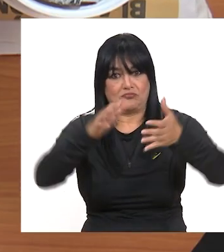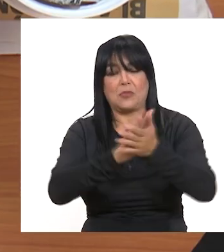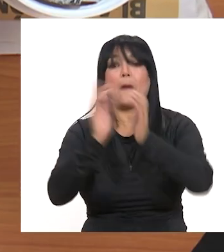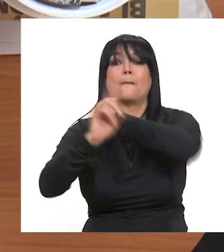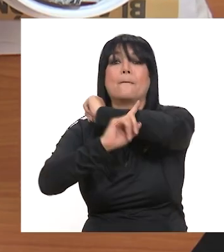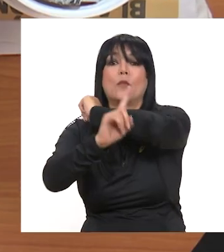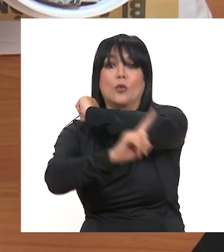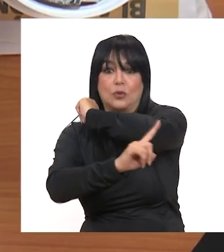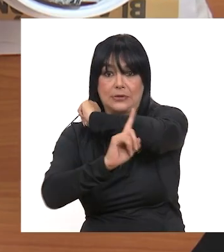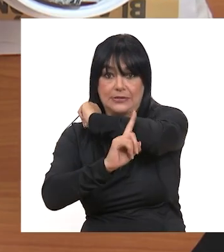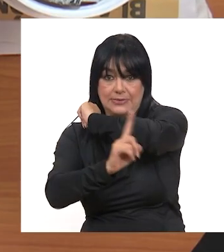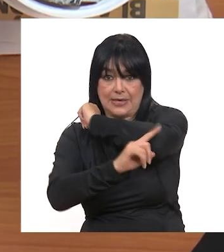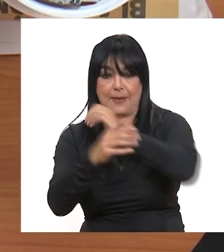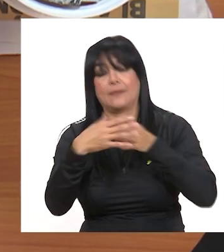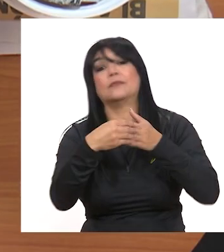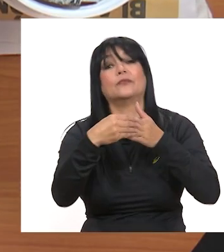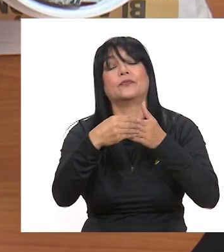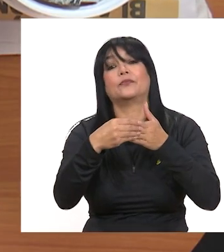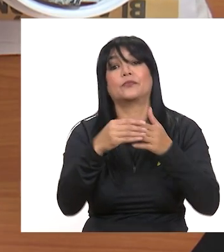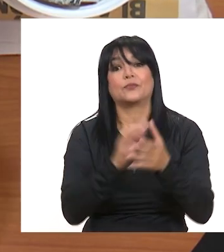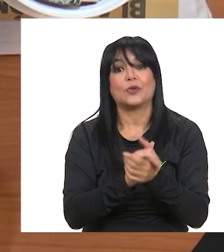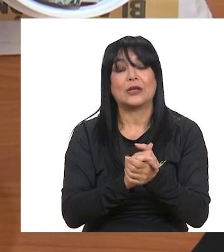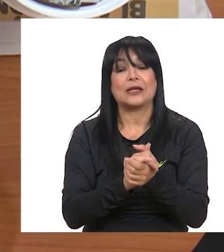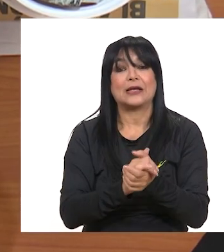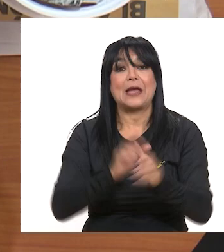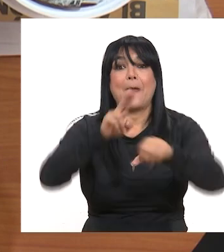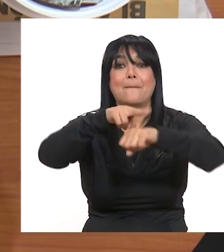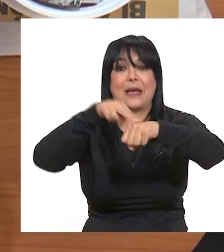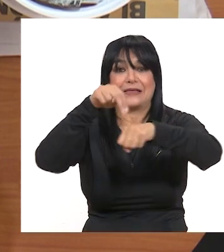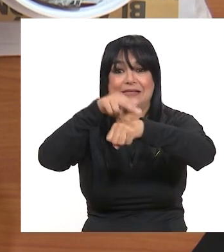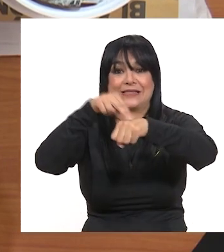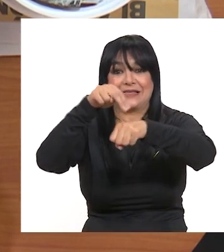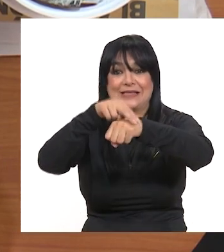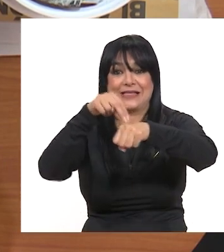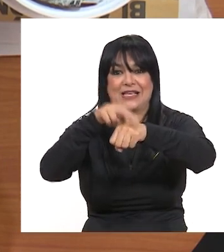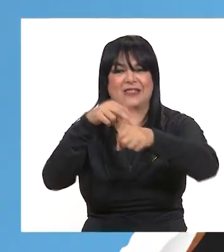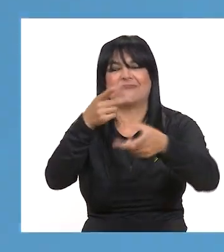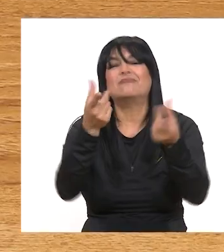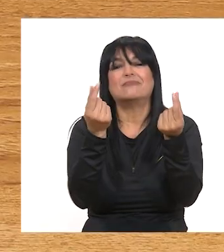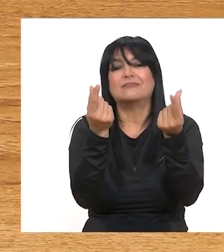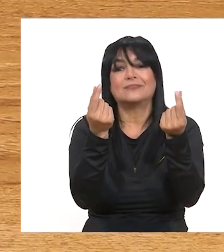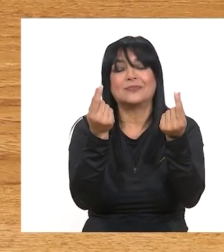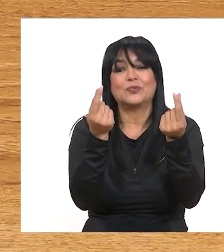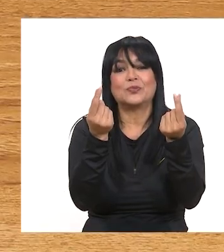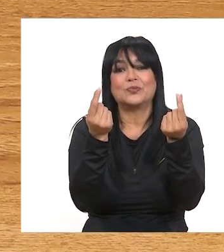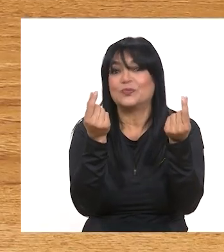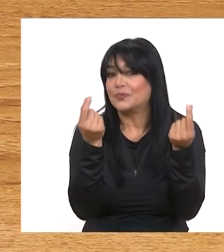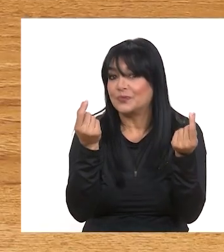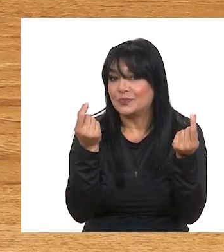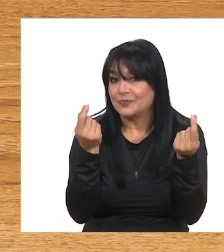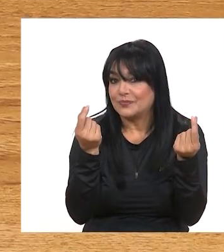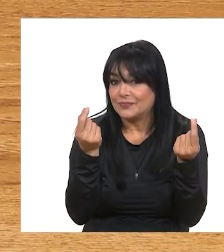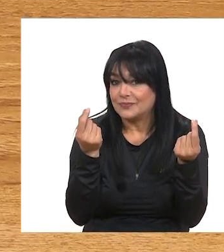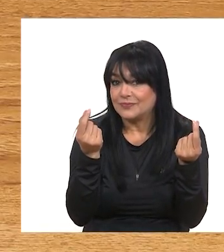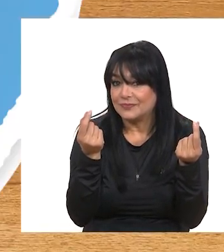una bolsa plástica y una capa de masking tape. ¿Qué vamos a hacer?